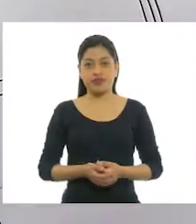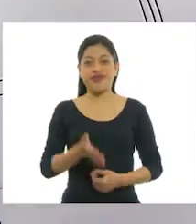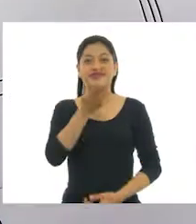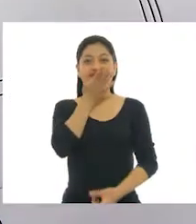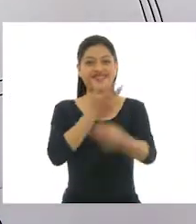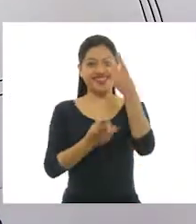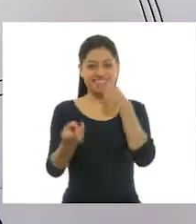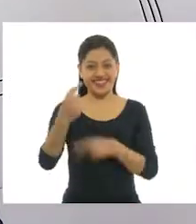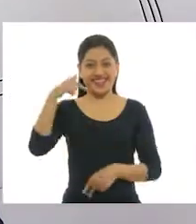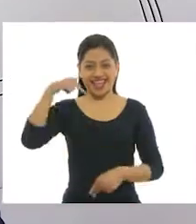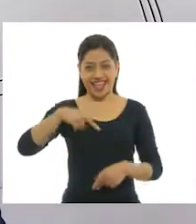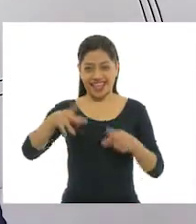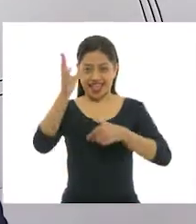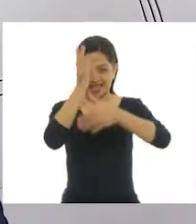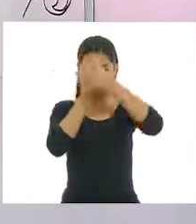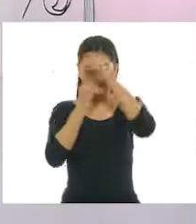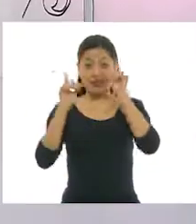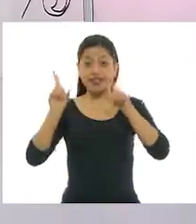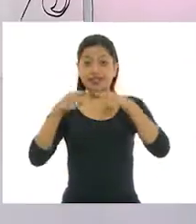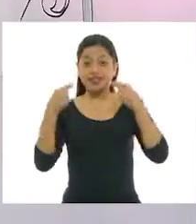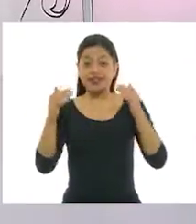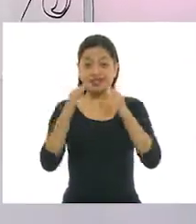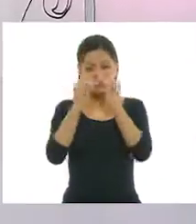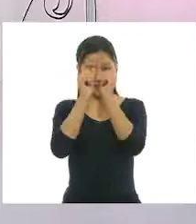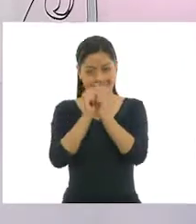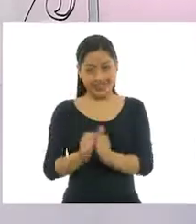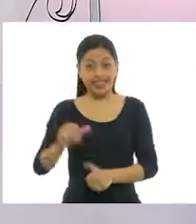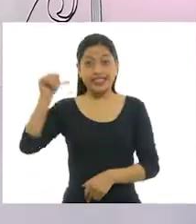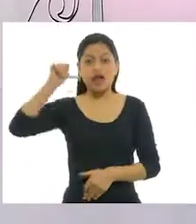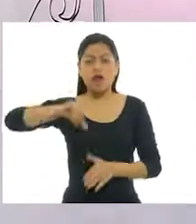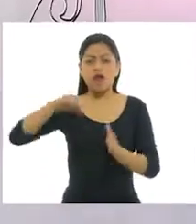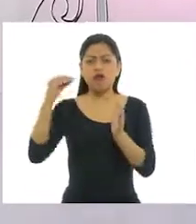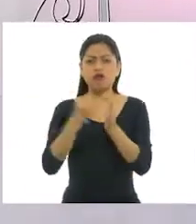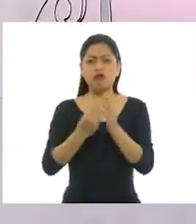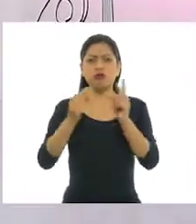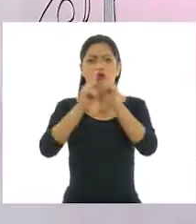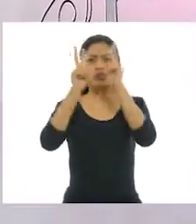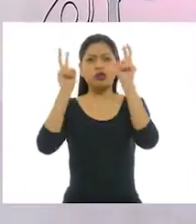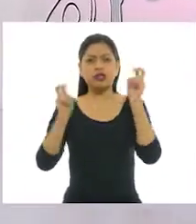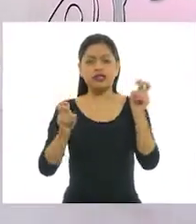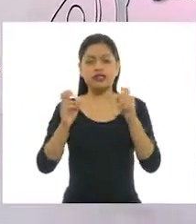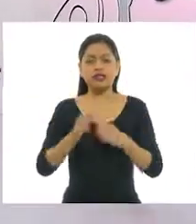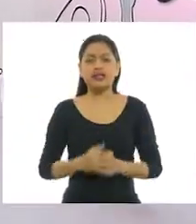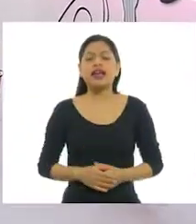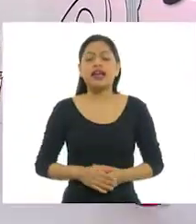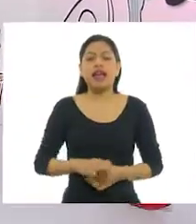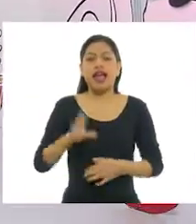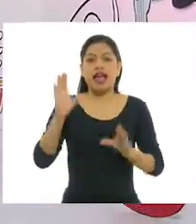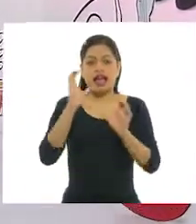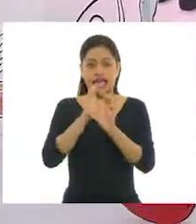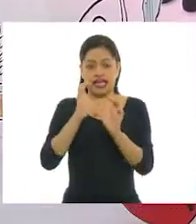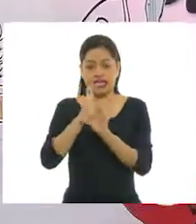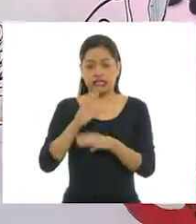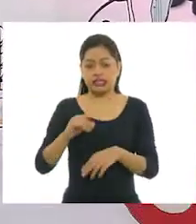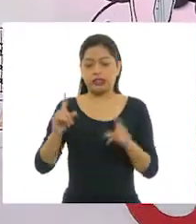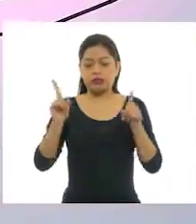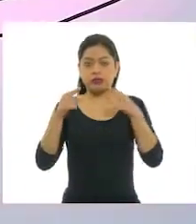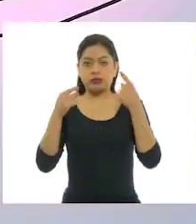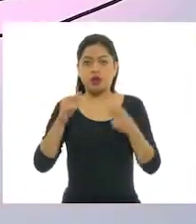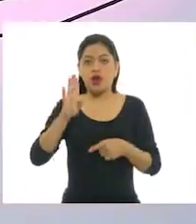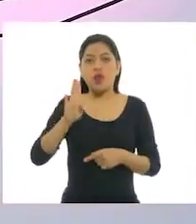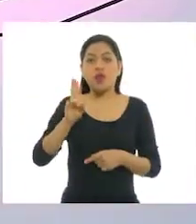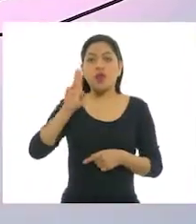Bienvenidos a Aprende Música en Casa. La clase de hoy se llama Carmina Burana y ejercicios musicales de quinto